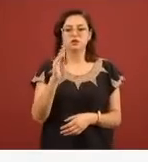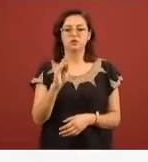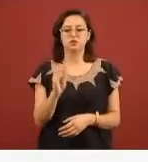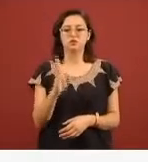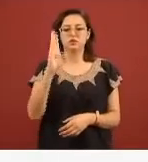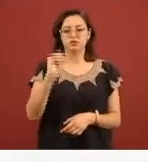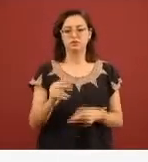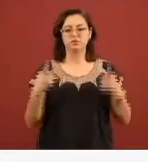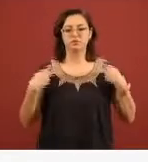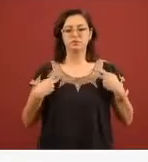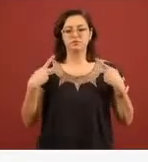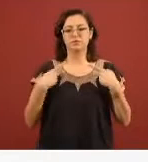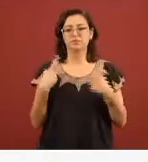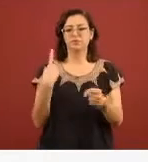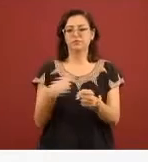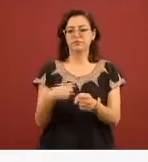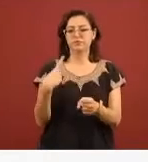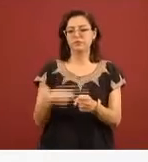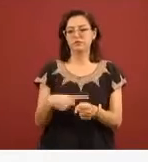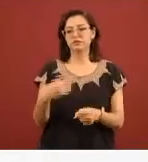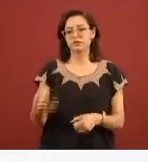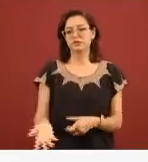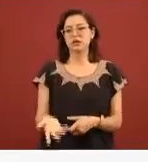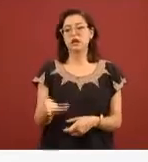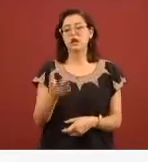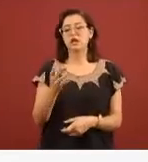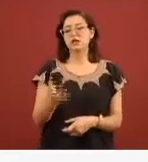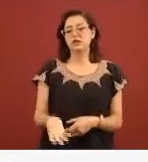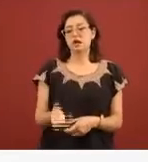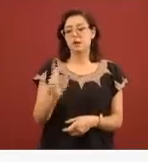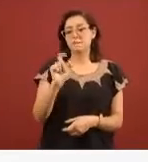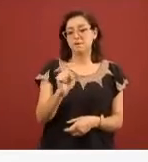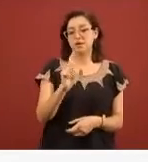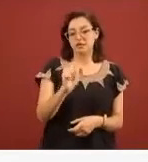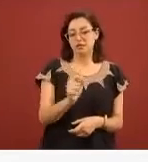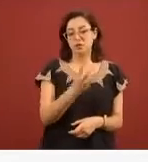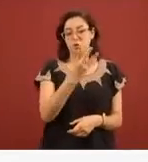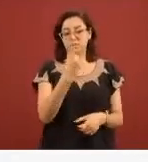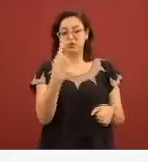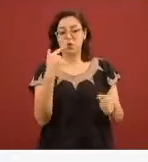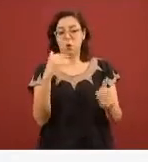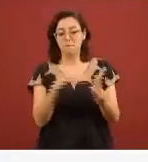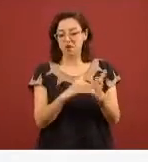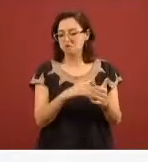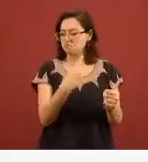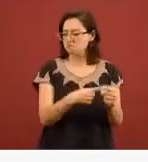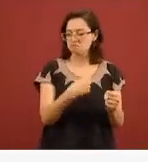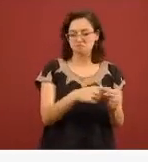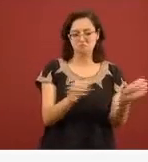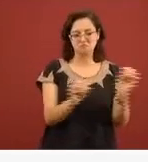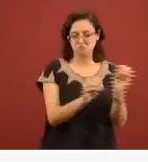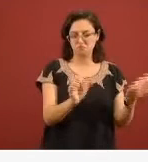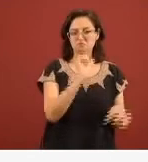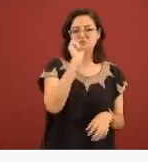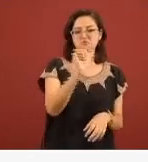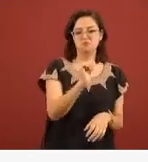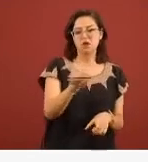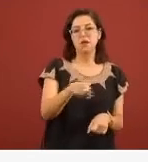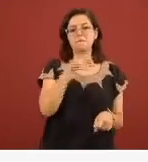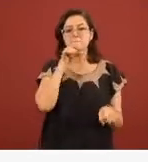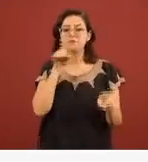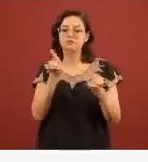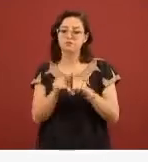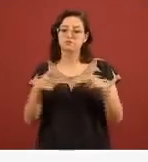5.399 casos confirmados, casi ya 24.000 casos descartados de la enfermedad. También se actualiza el